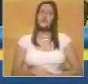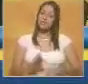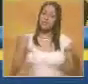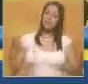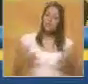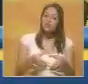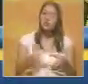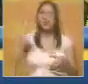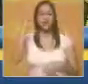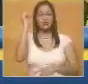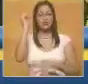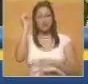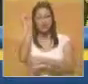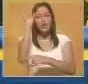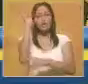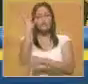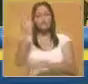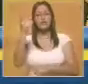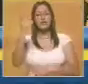reunió aquel congreso en Bogotá